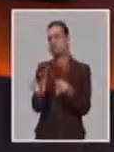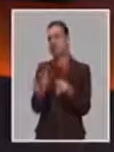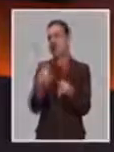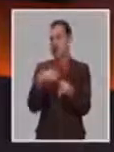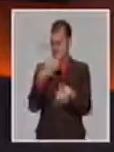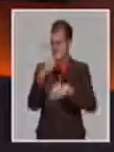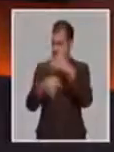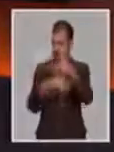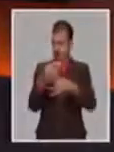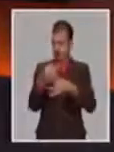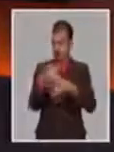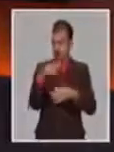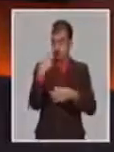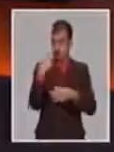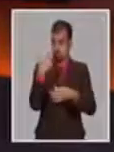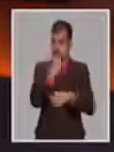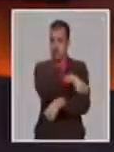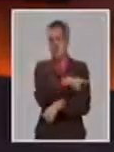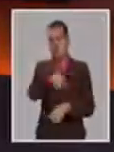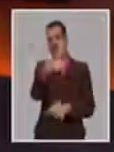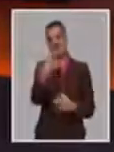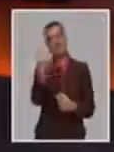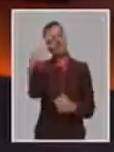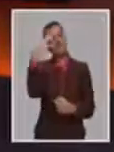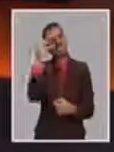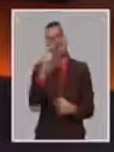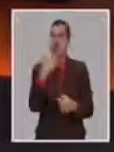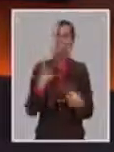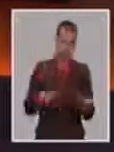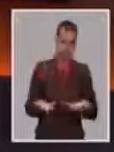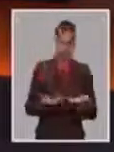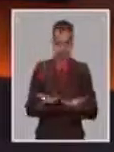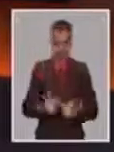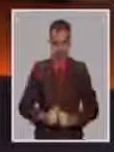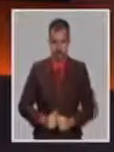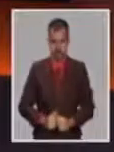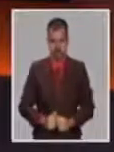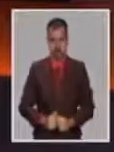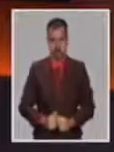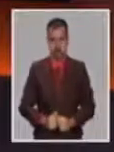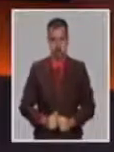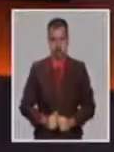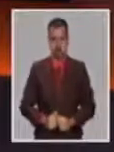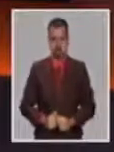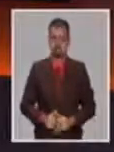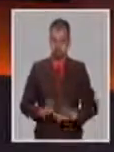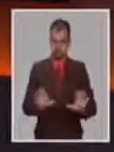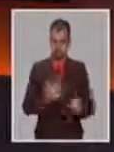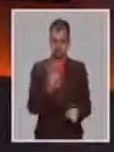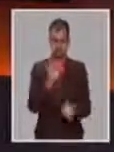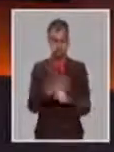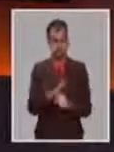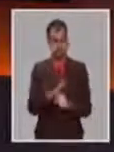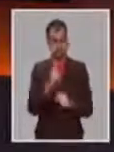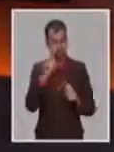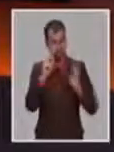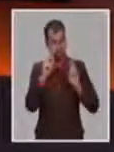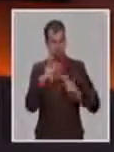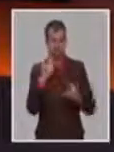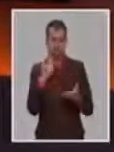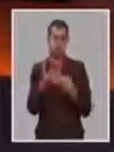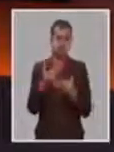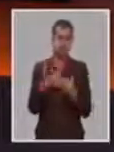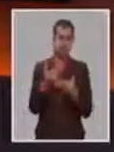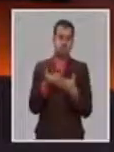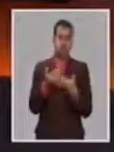la hoja de información y necesita entender de qué se trata. Entonces, bueno, ya les decía que era un estudio multicéntrico, que es